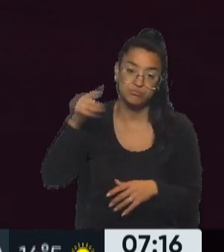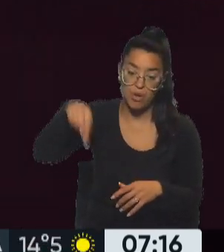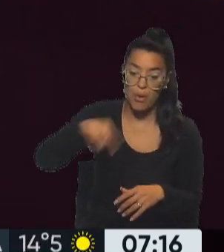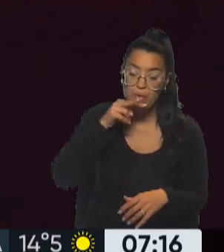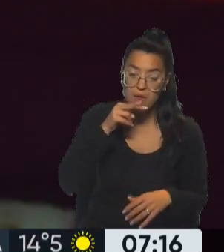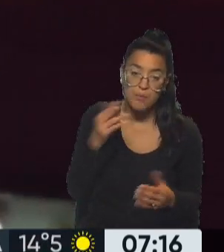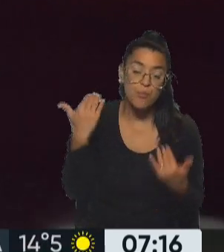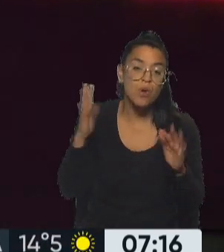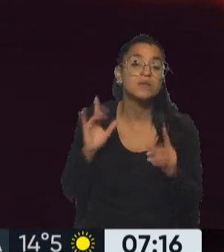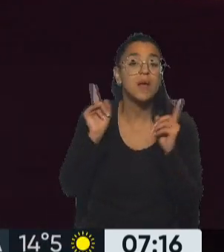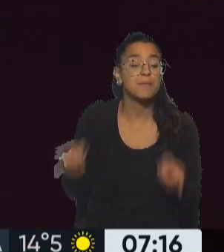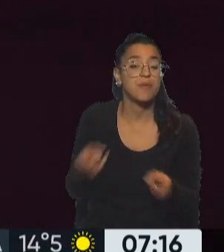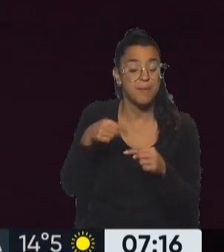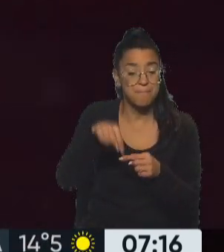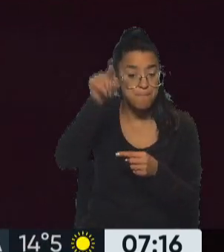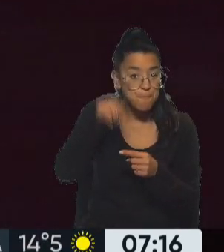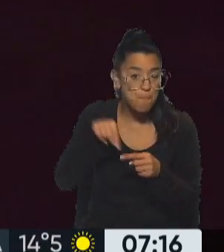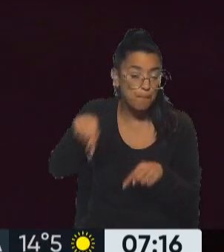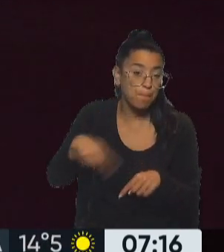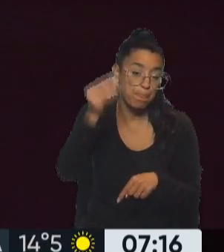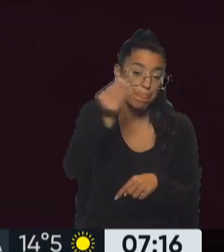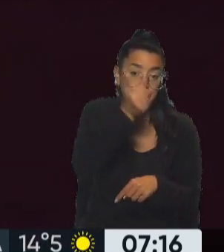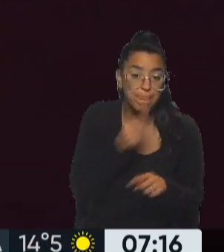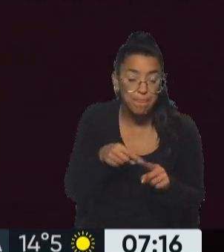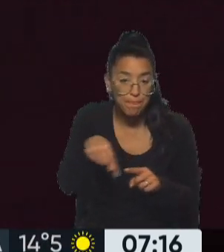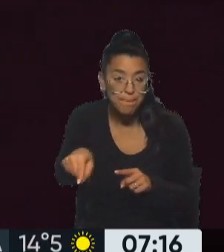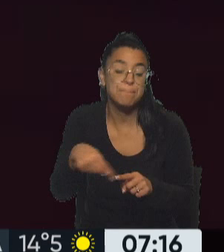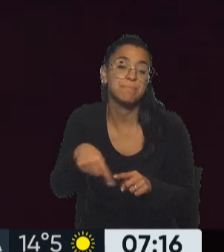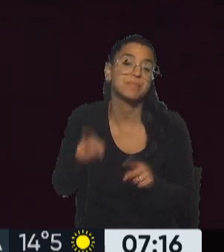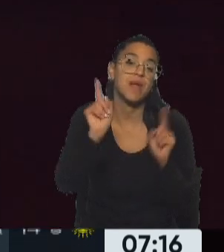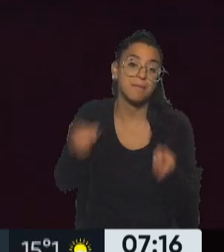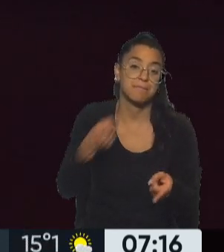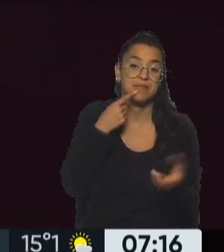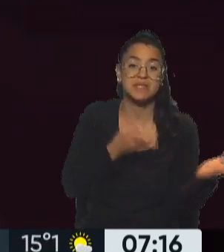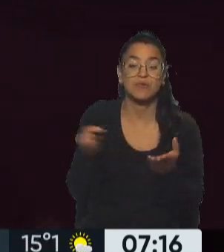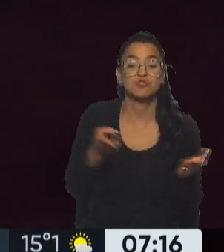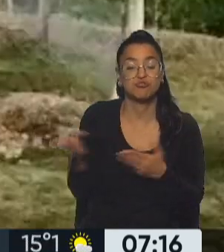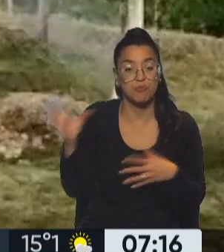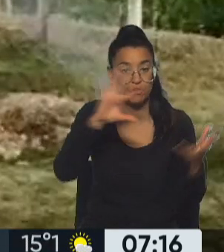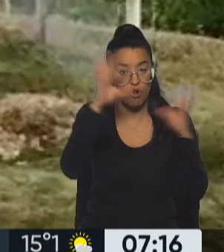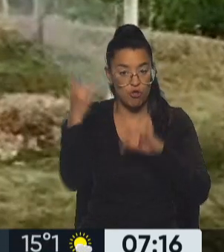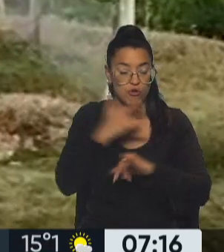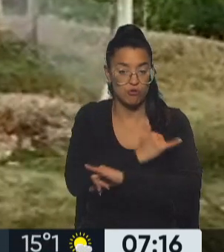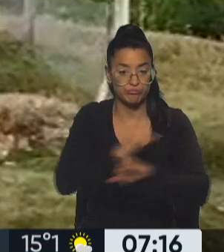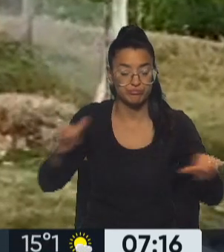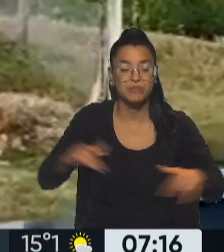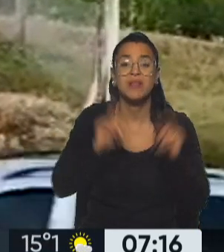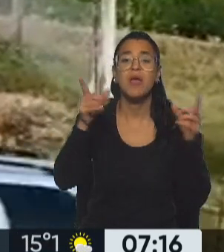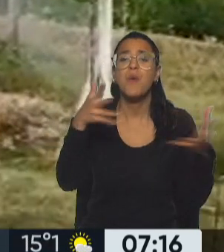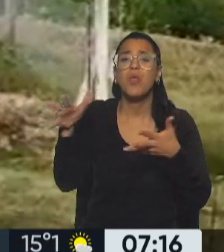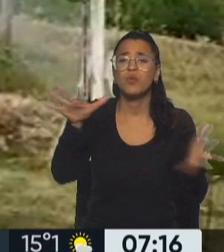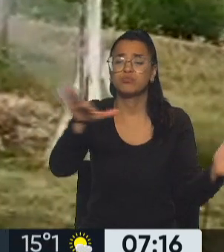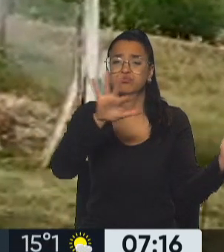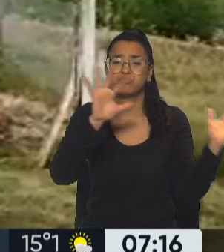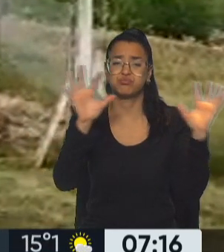viernes, claro, y tal vez también durante este fin de semana. Esto es según lo que indica el Servicio Meteorológico. Tiene que ver con la rotación de los vientos y también la rotación